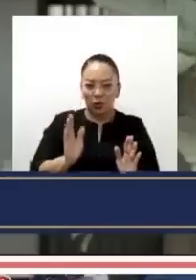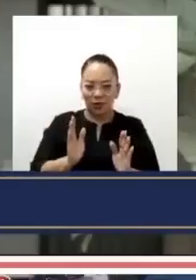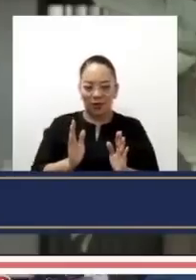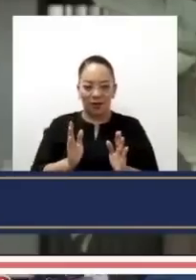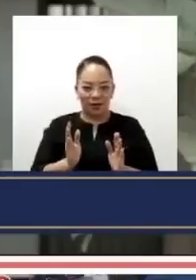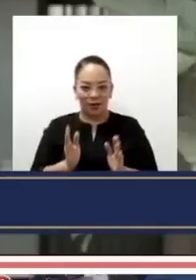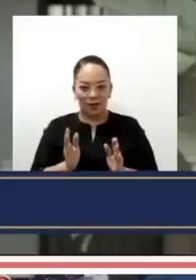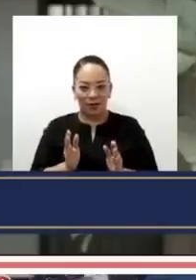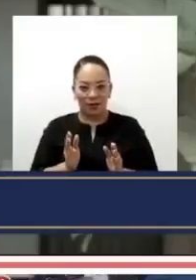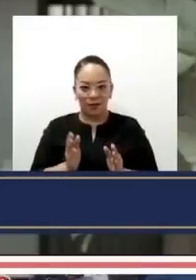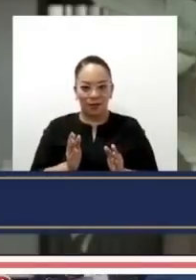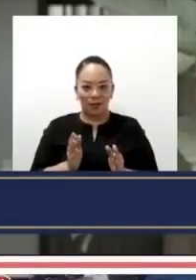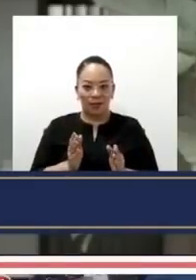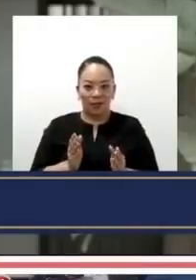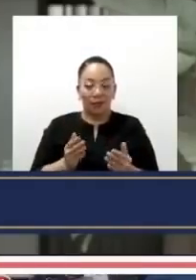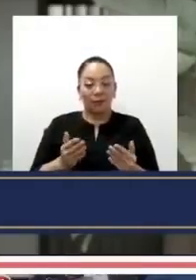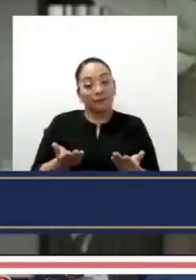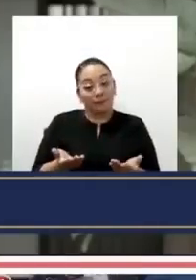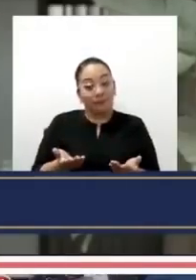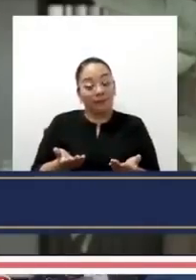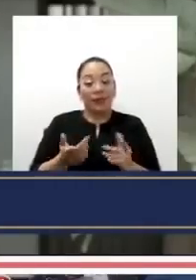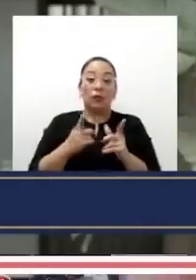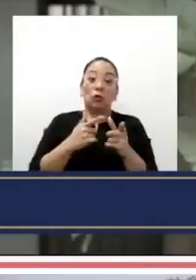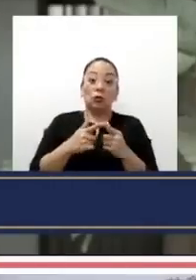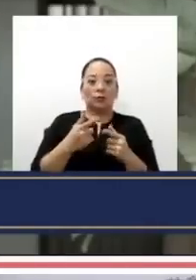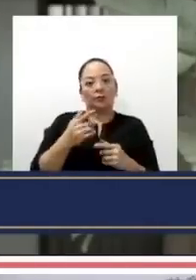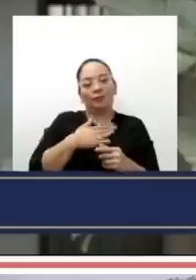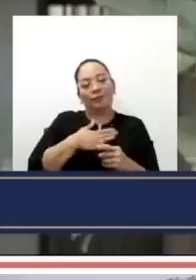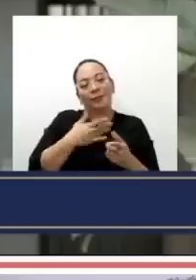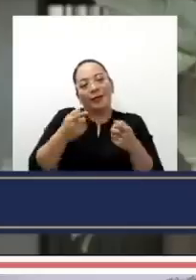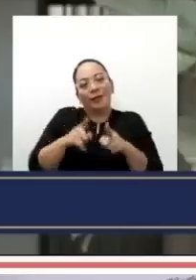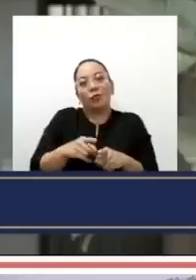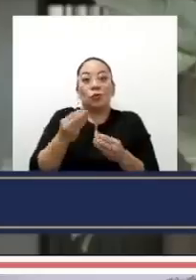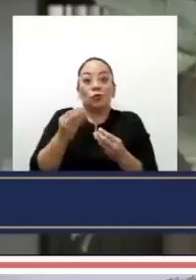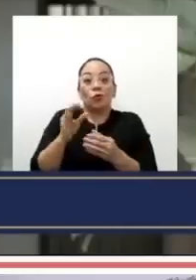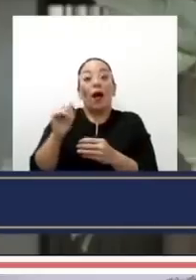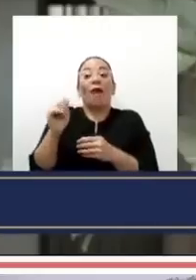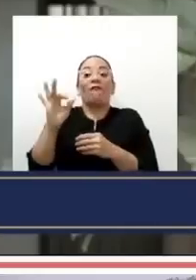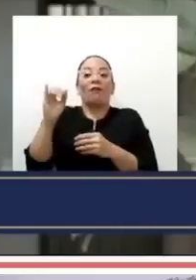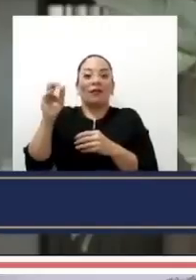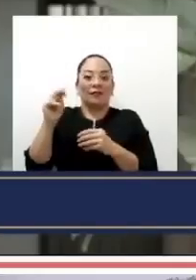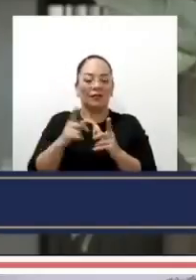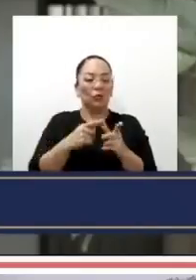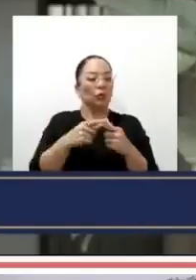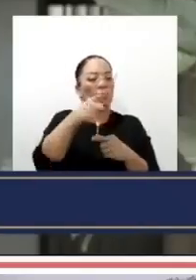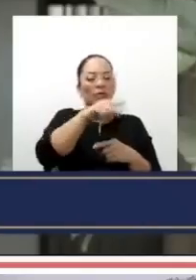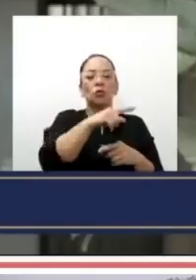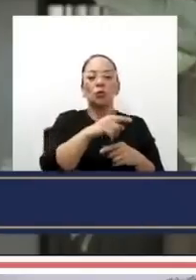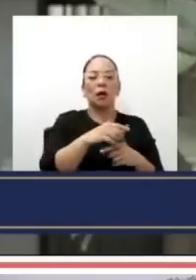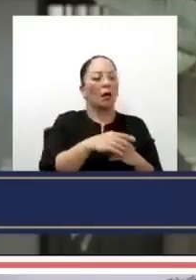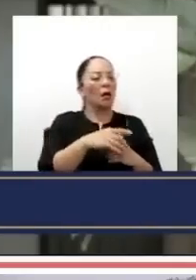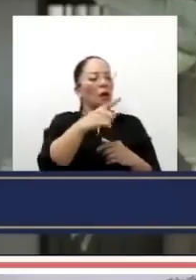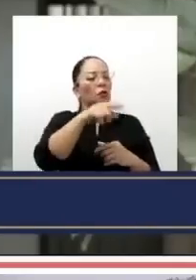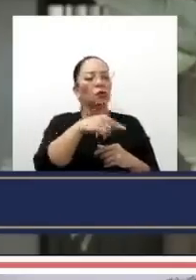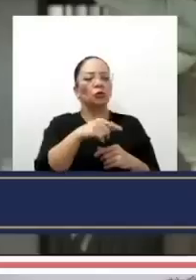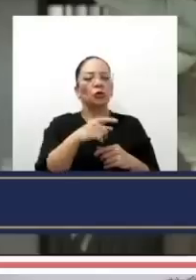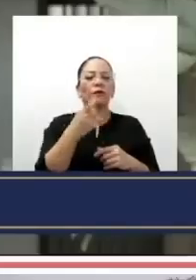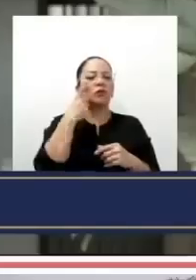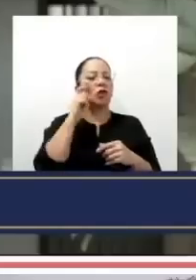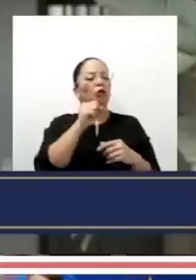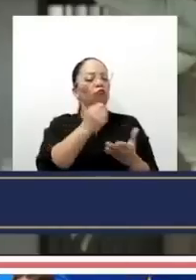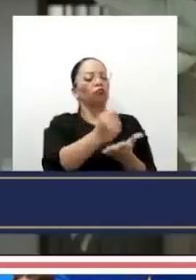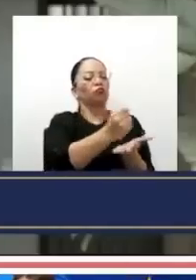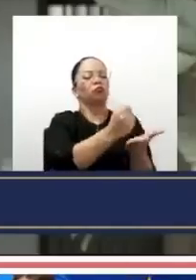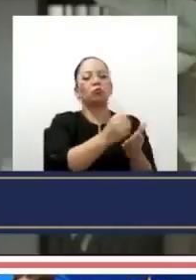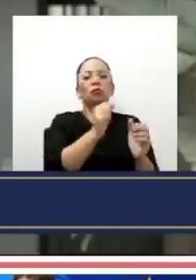con muchísimo afán, la fiscalía le pone sello, número consecutivo, etcétera, y dice, hay tantas